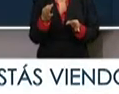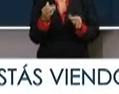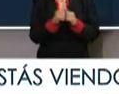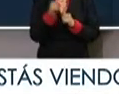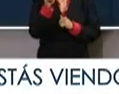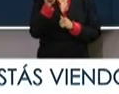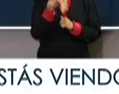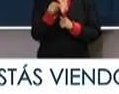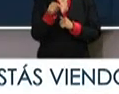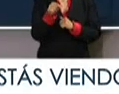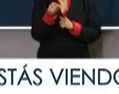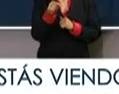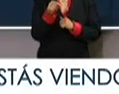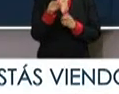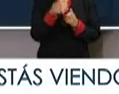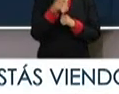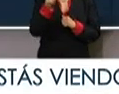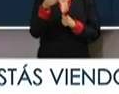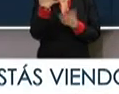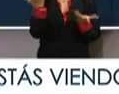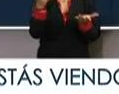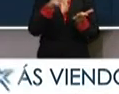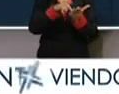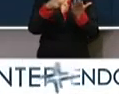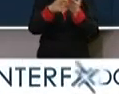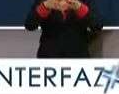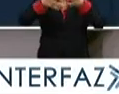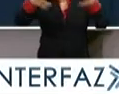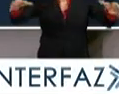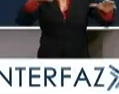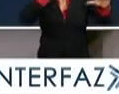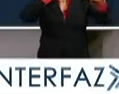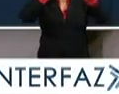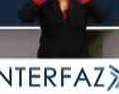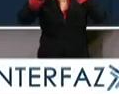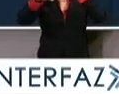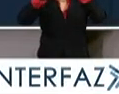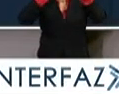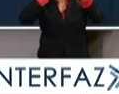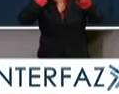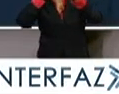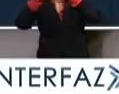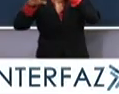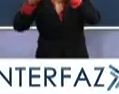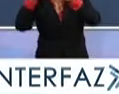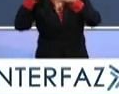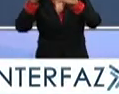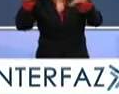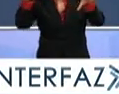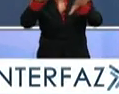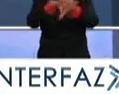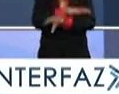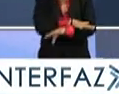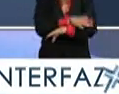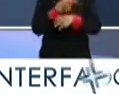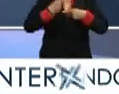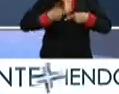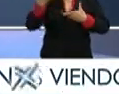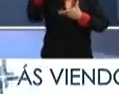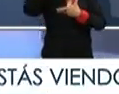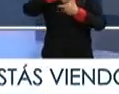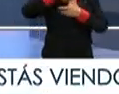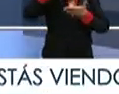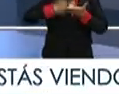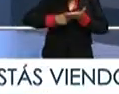través de un gran proyecto de comunicación que cambie actitudes, que rescate lo